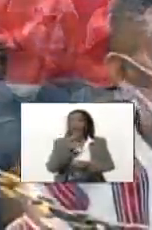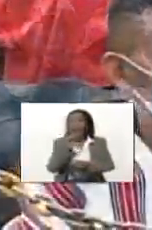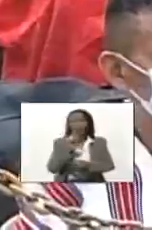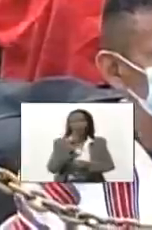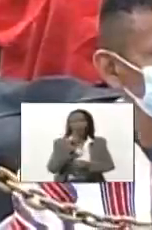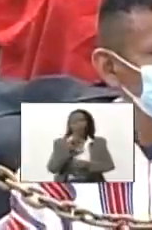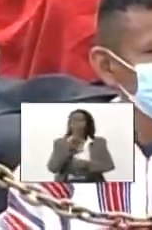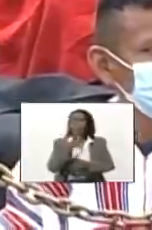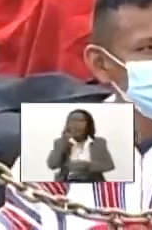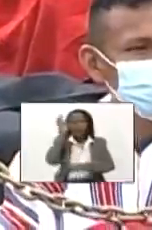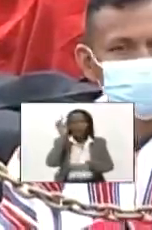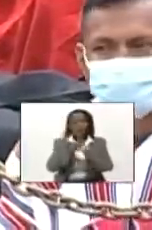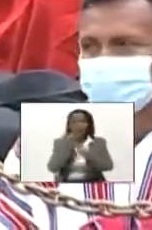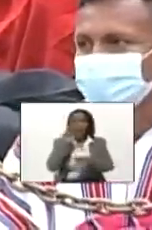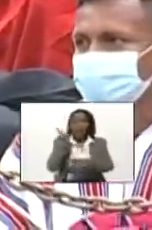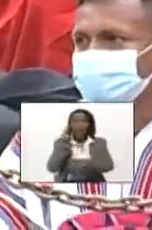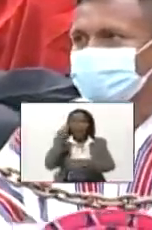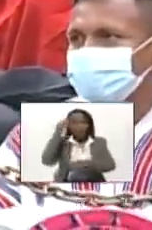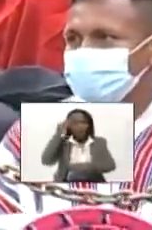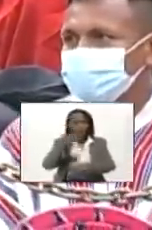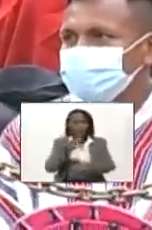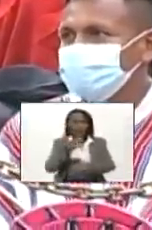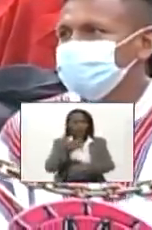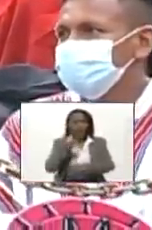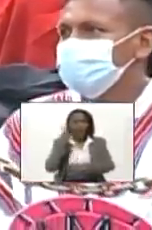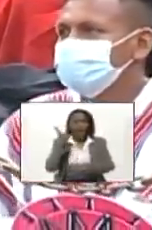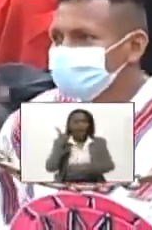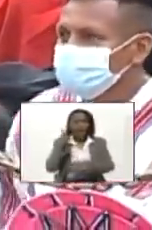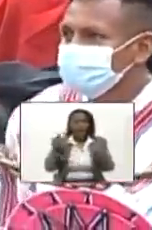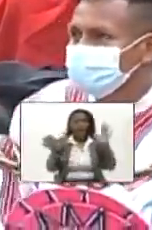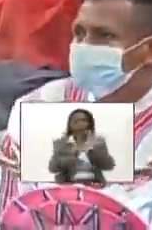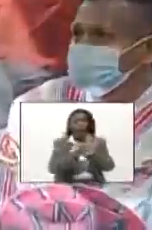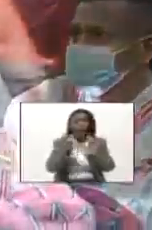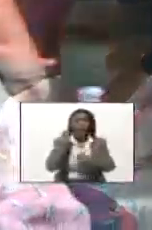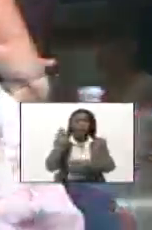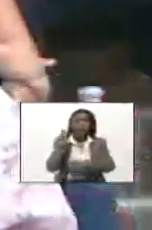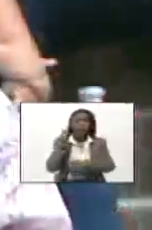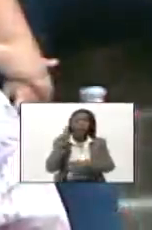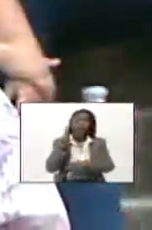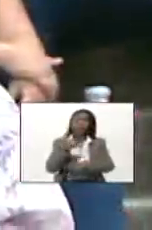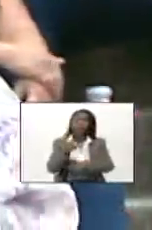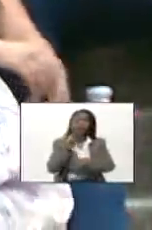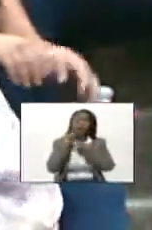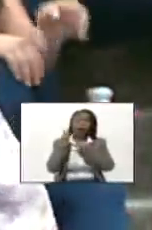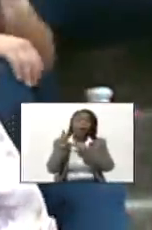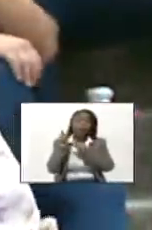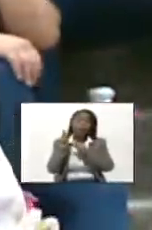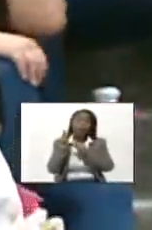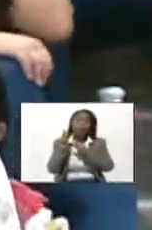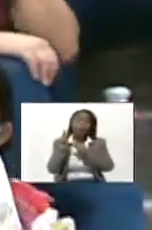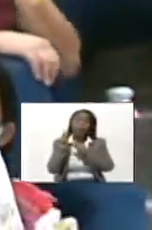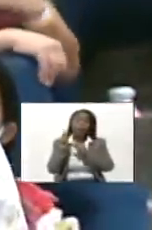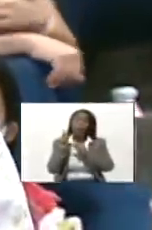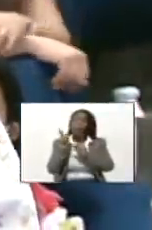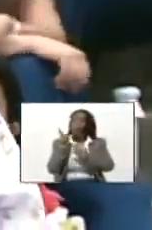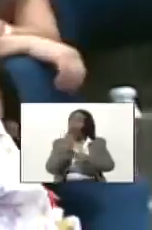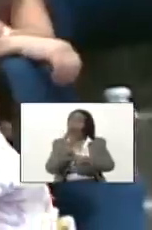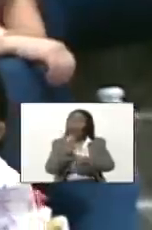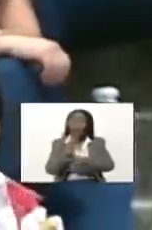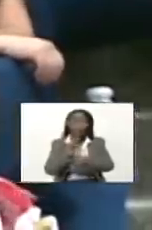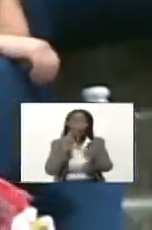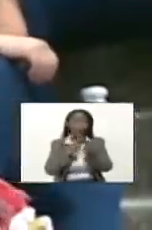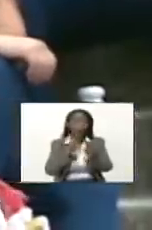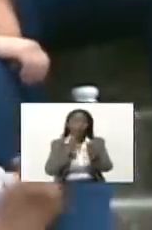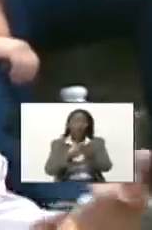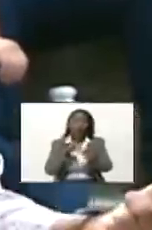mala fe de esos militares, de esos constituyentes, sino que era un desconocimiento